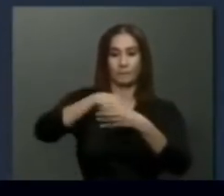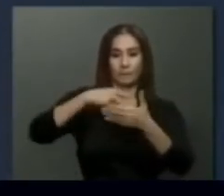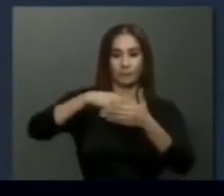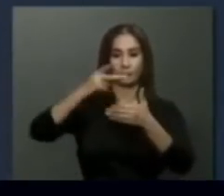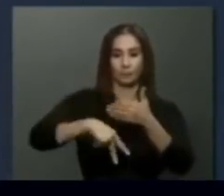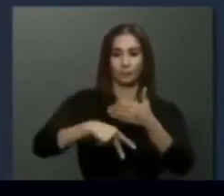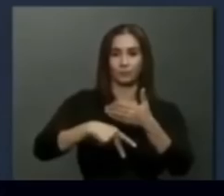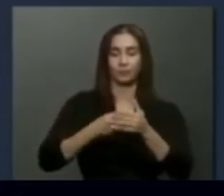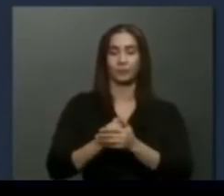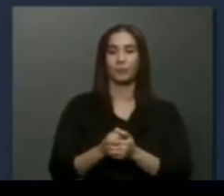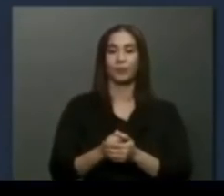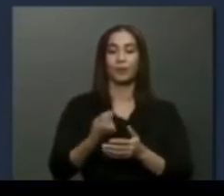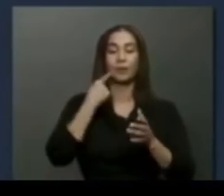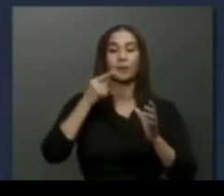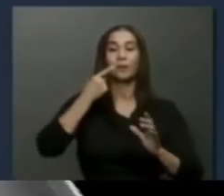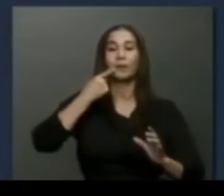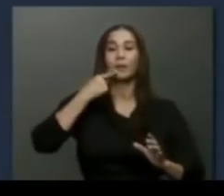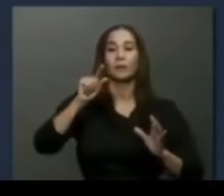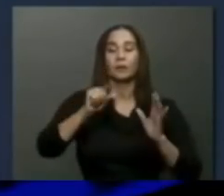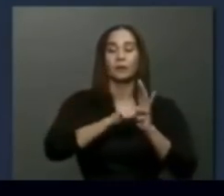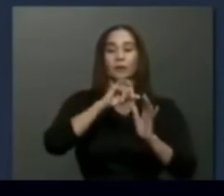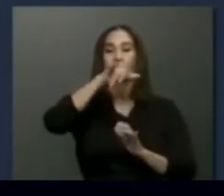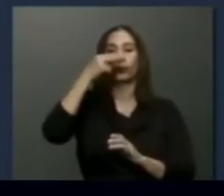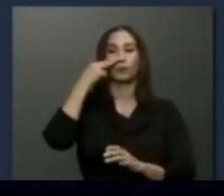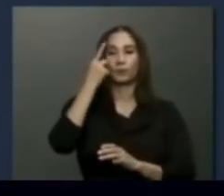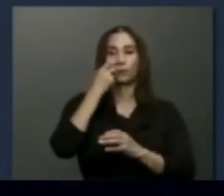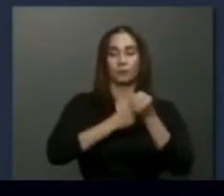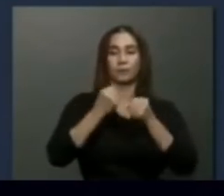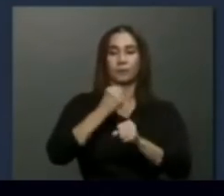programa, conforme al decreto que emitimos en junio de este año.